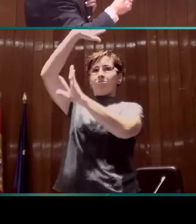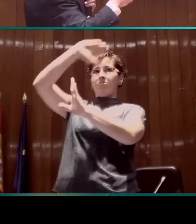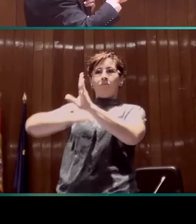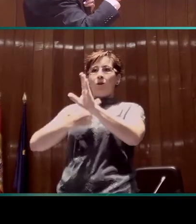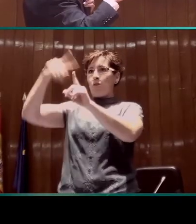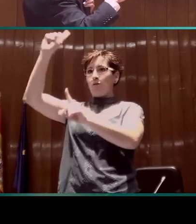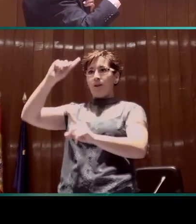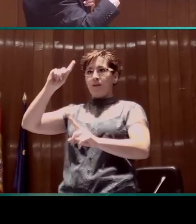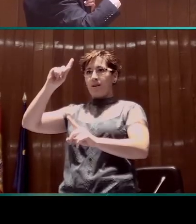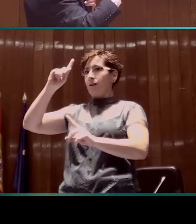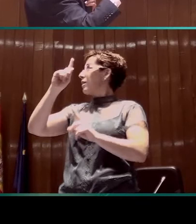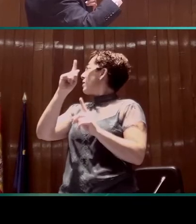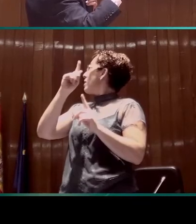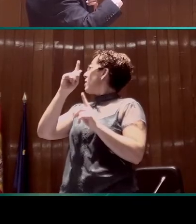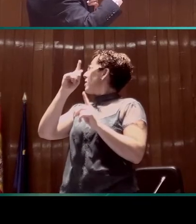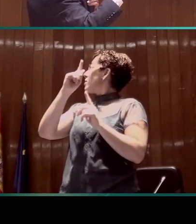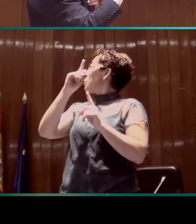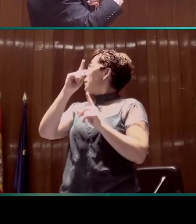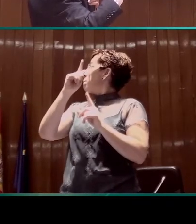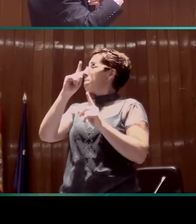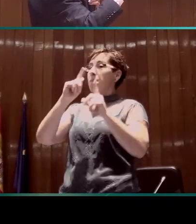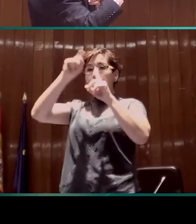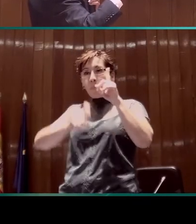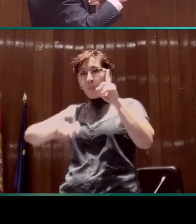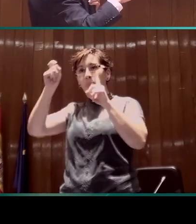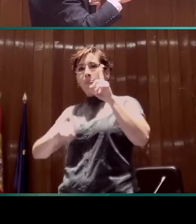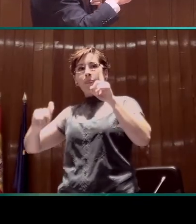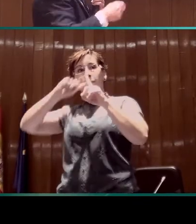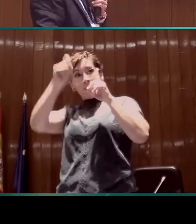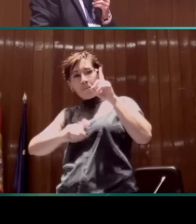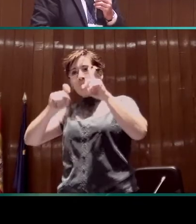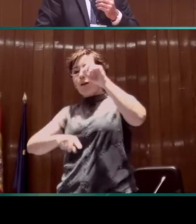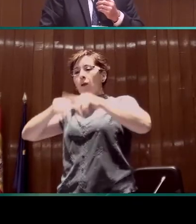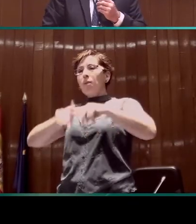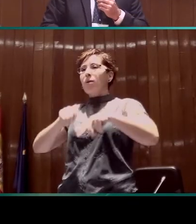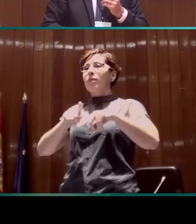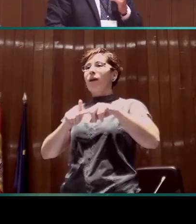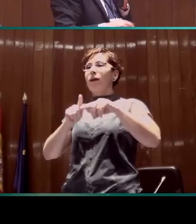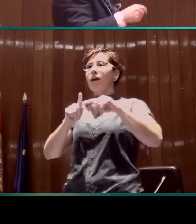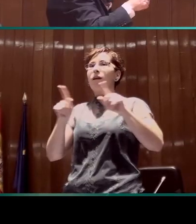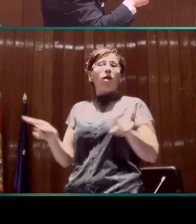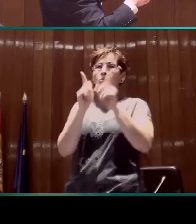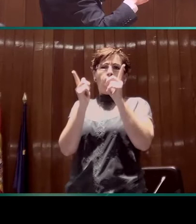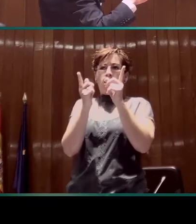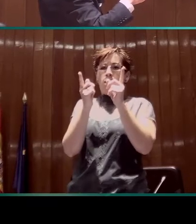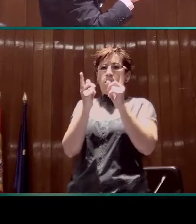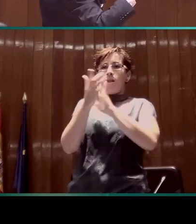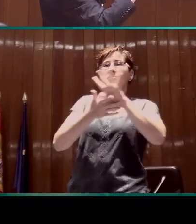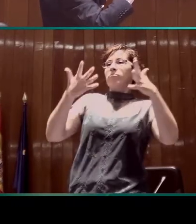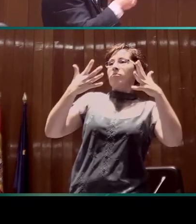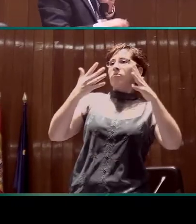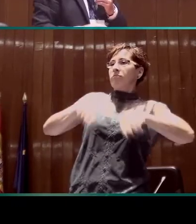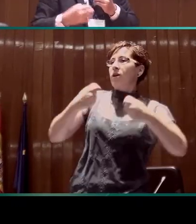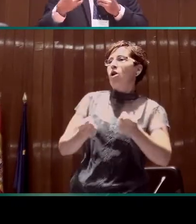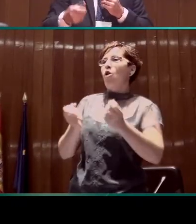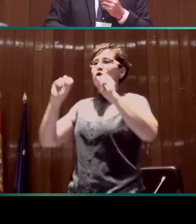la no relacionada, que es sensible tanto en el caso de los nativos como en el caso de los no nativos, aunque en el caso de